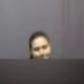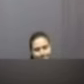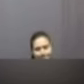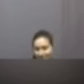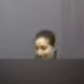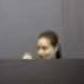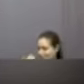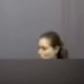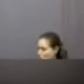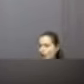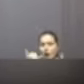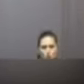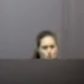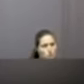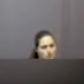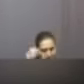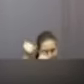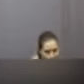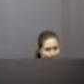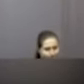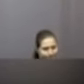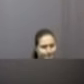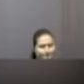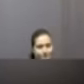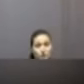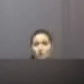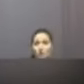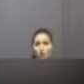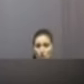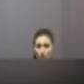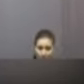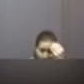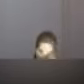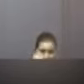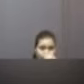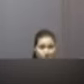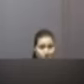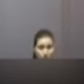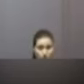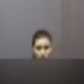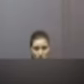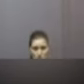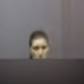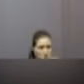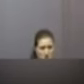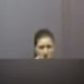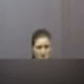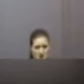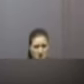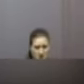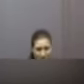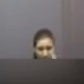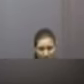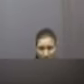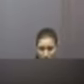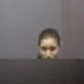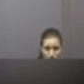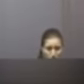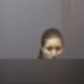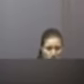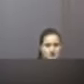agenda 2030 que hay que ir eh modificando Hay que ir Ajustando hay que ir